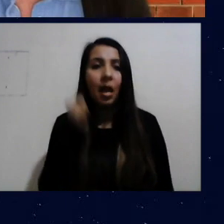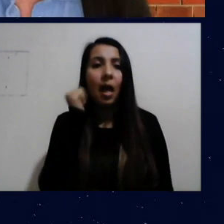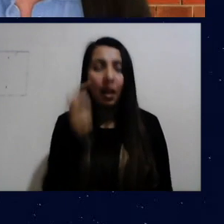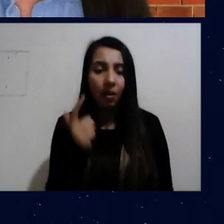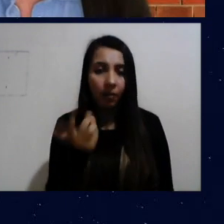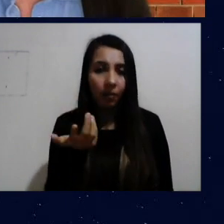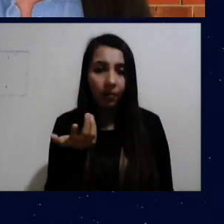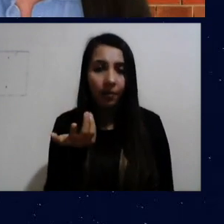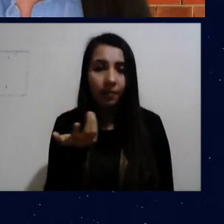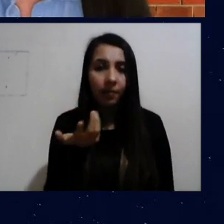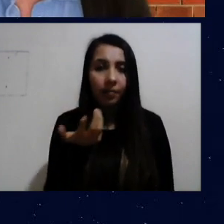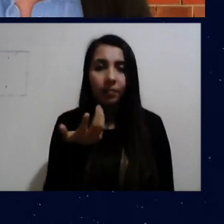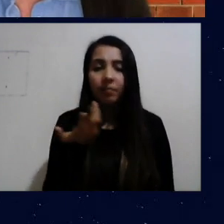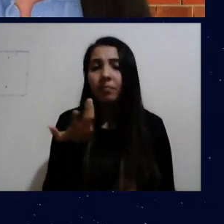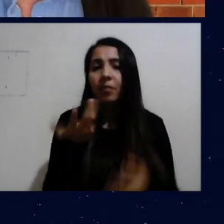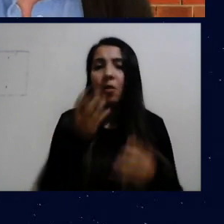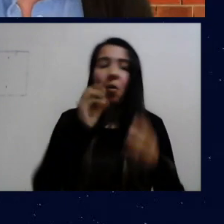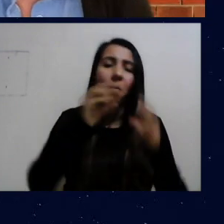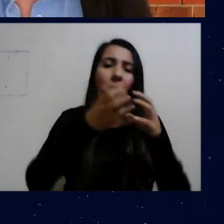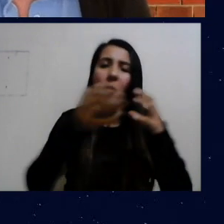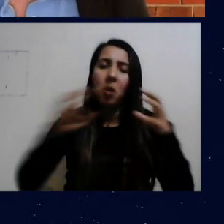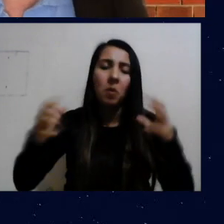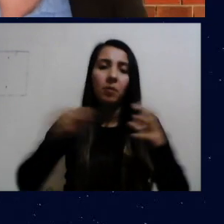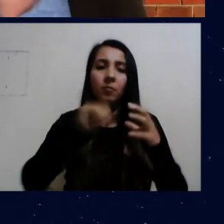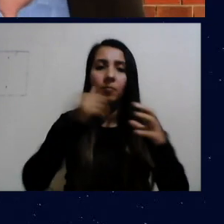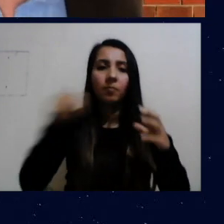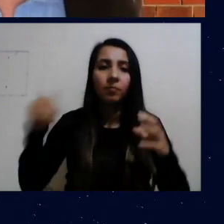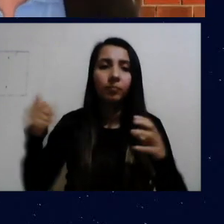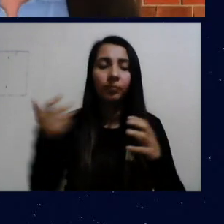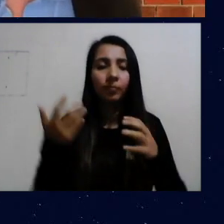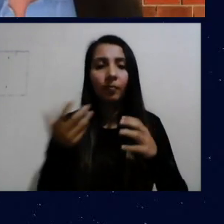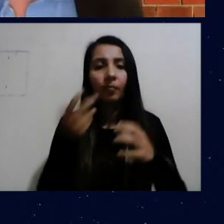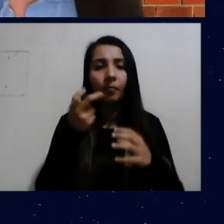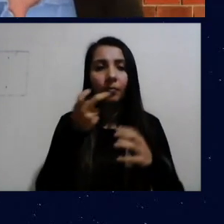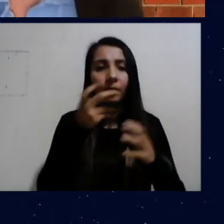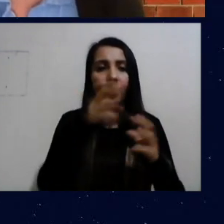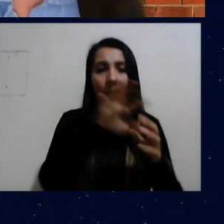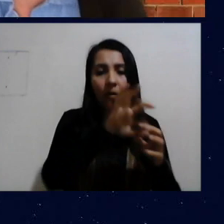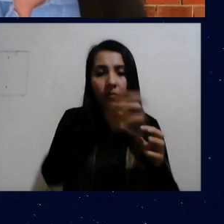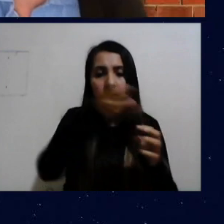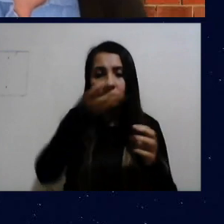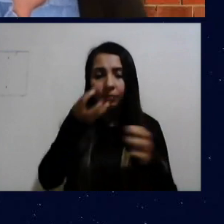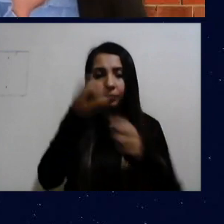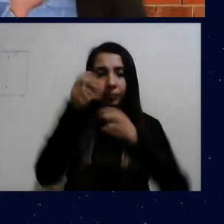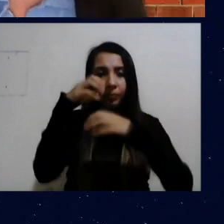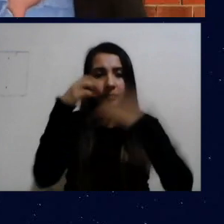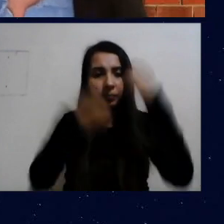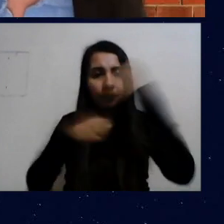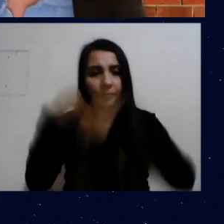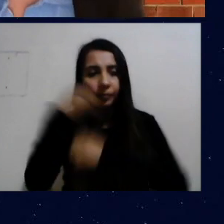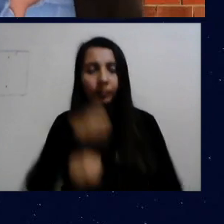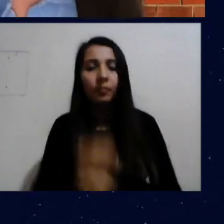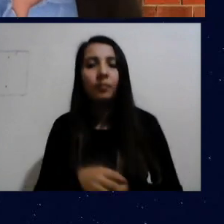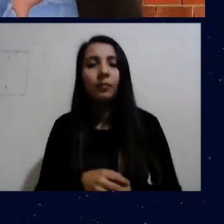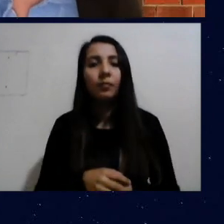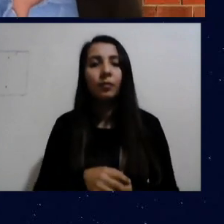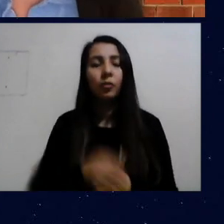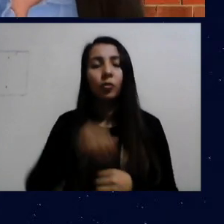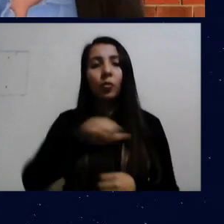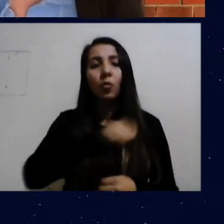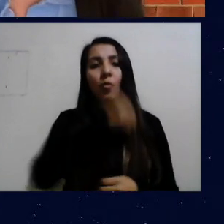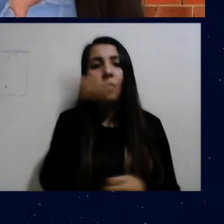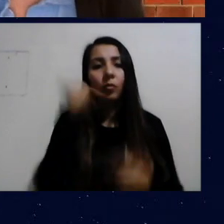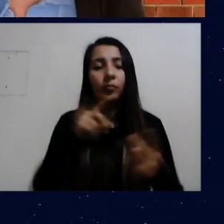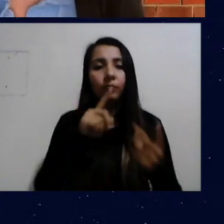lo mides. La otra es la detección remota, a partir de la radiación que produce esa molécula de